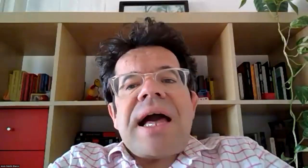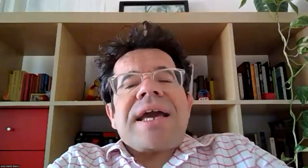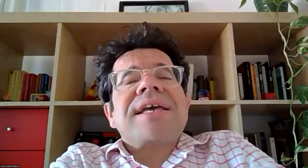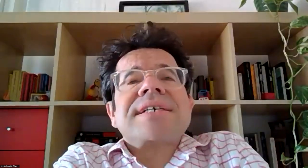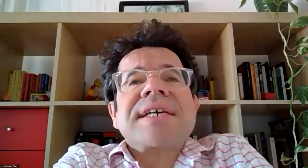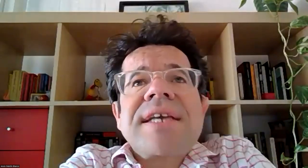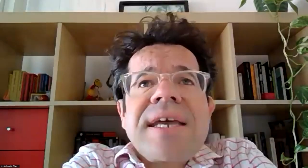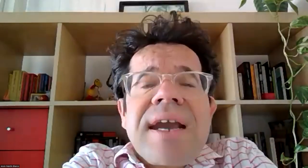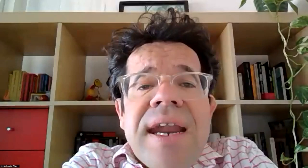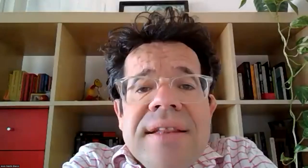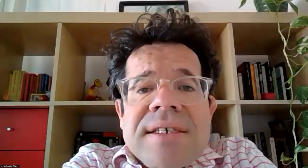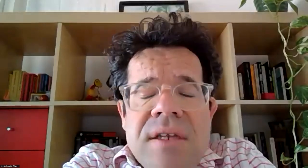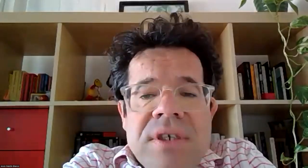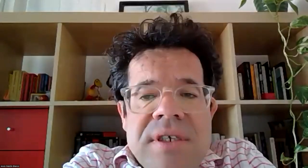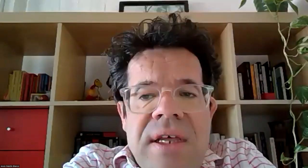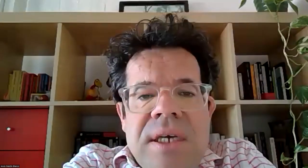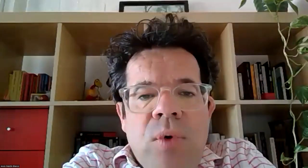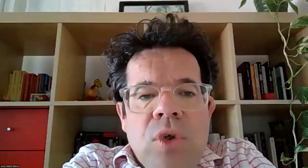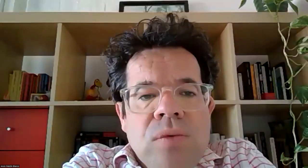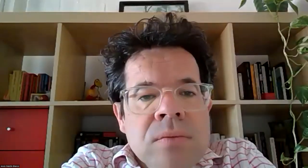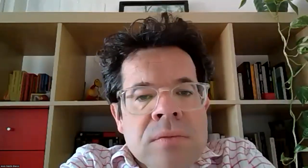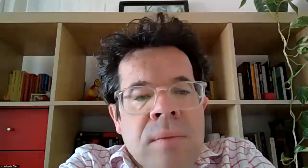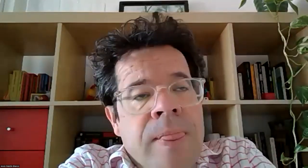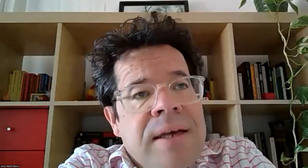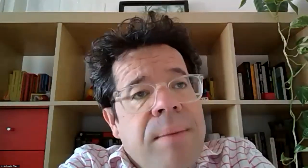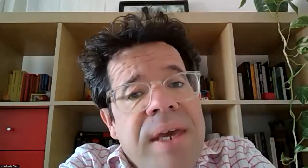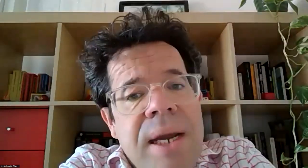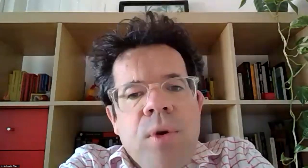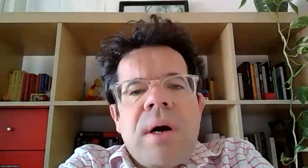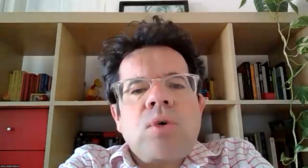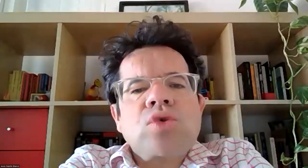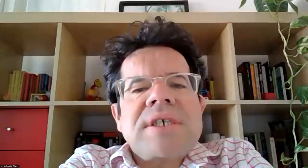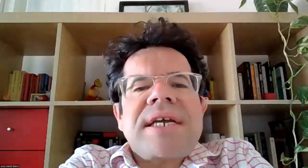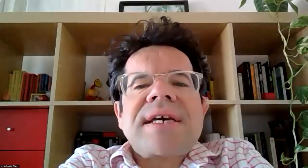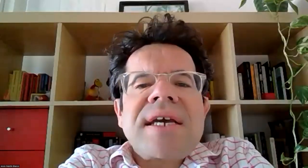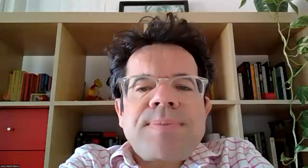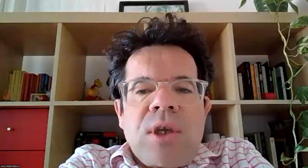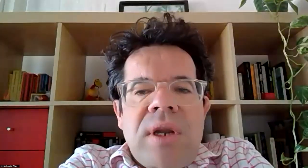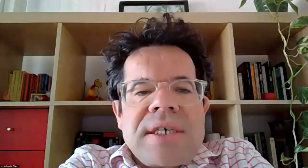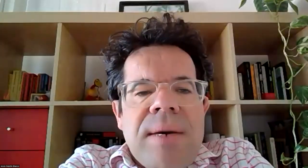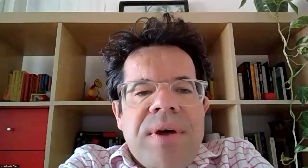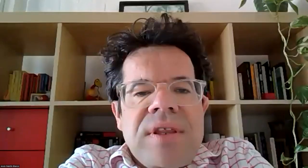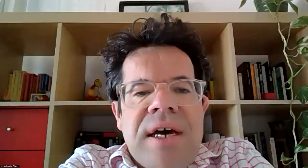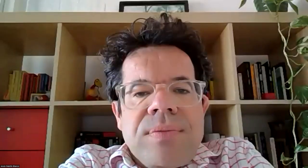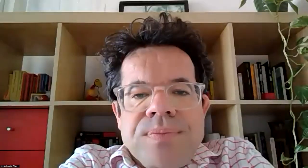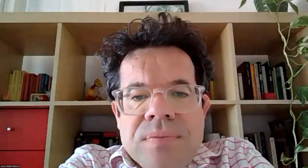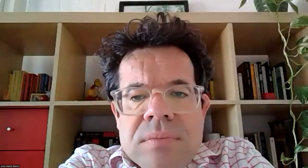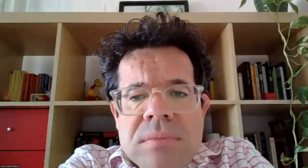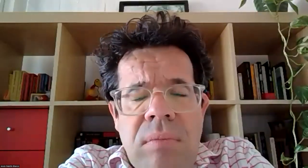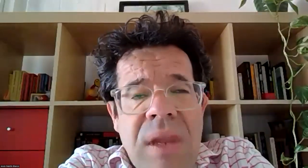especialmente aquellas que tienen grandes necesidades de apoyo. También aprobamos una estrategia española de